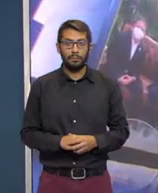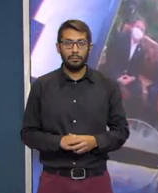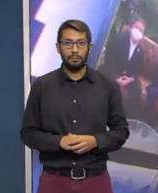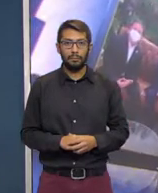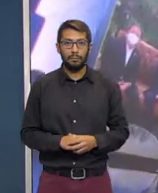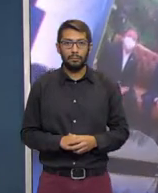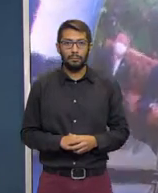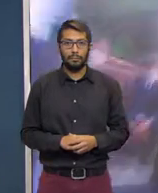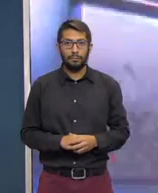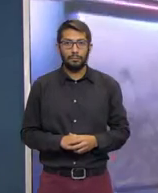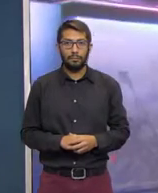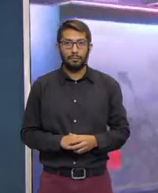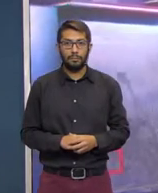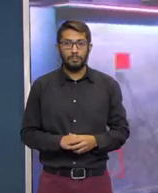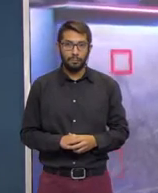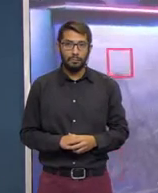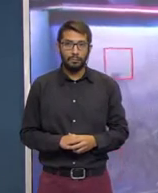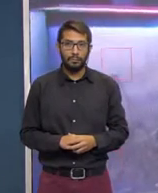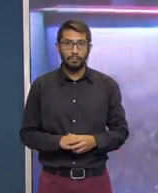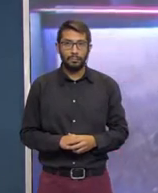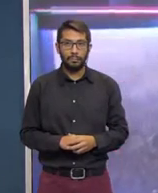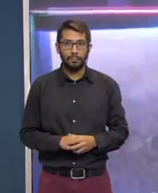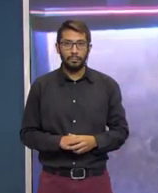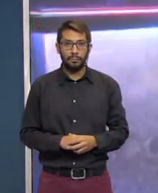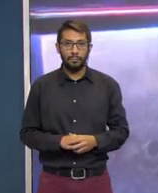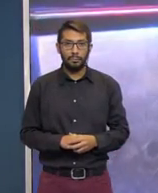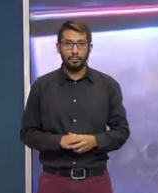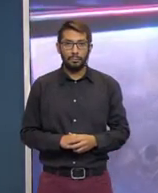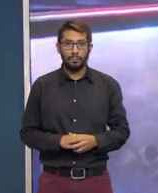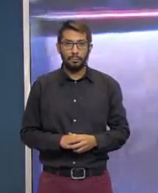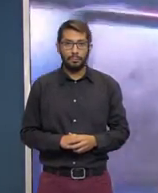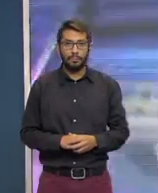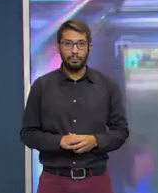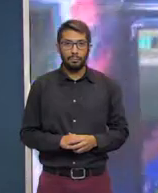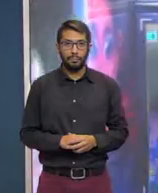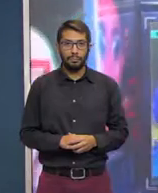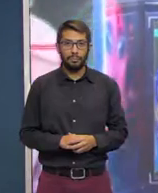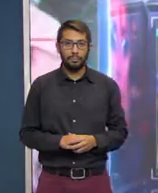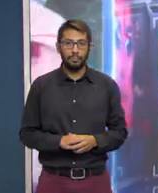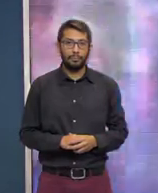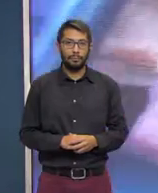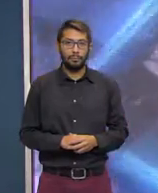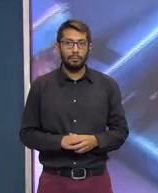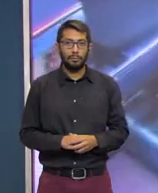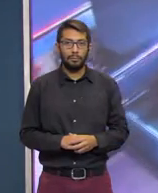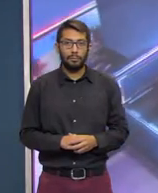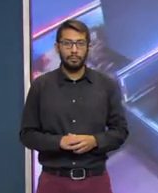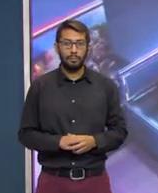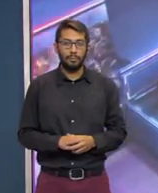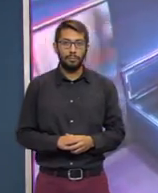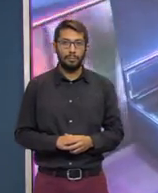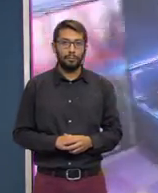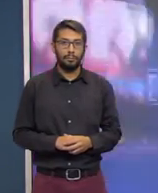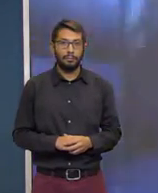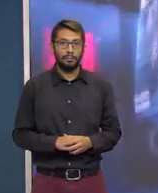bueno, estamos analizando, hay una propuesta, espérennos, quédense tranquilos, que nada. O sea, han salido hace un